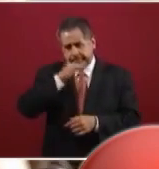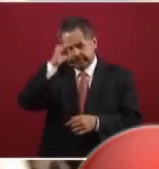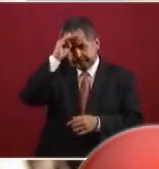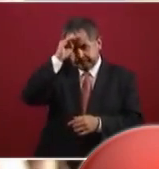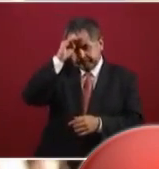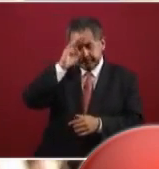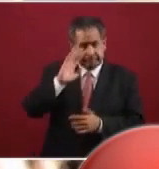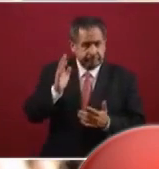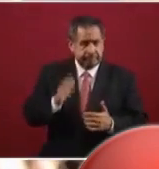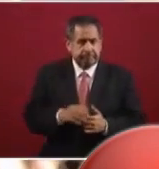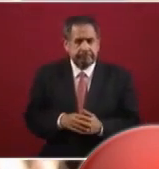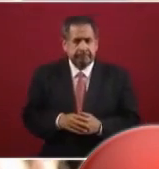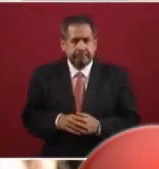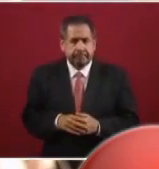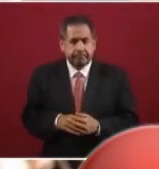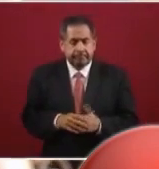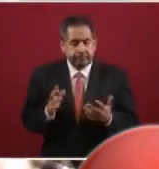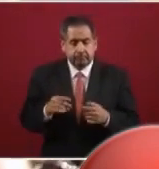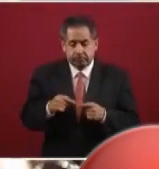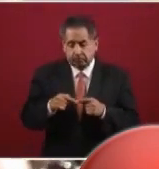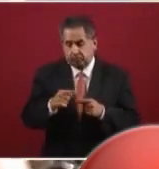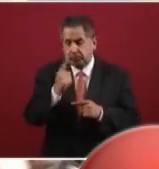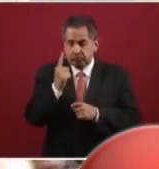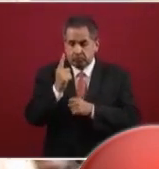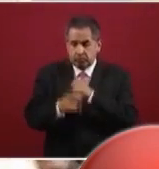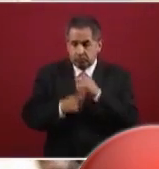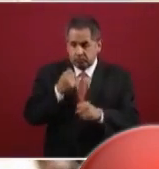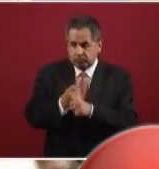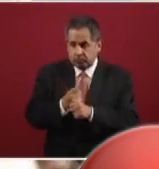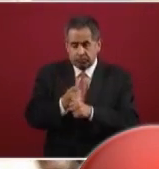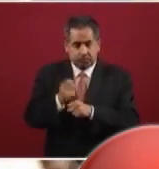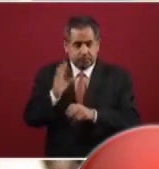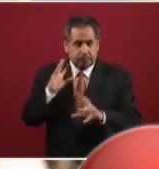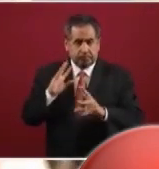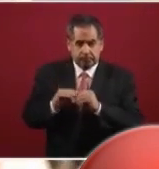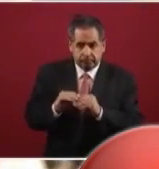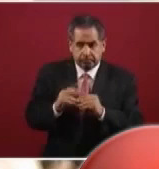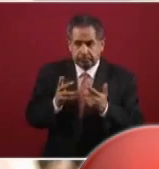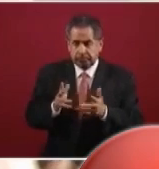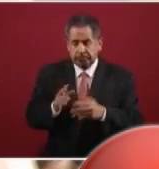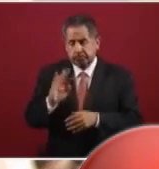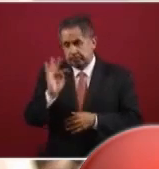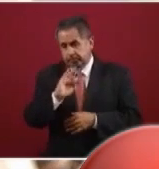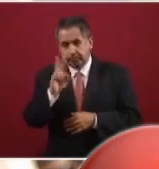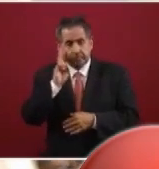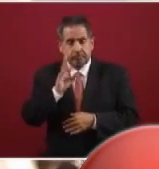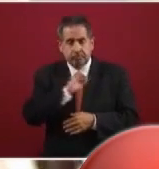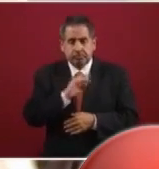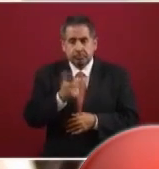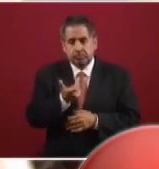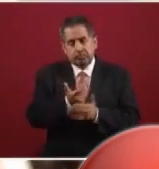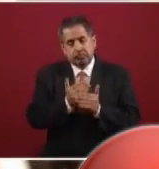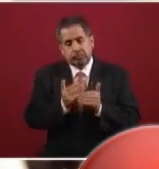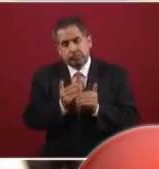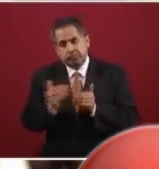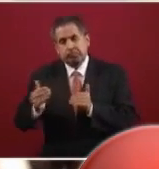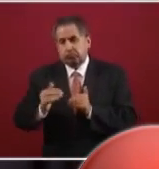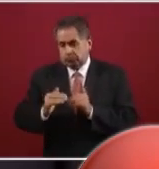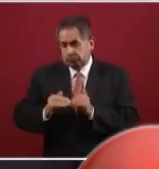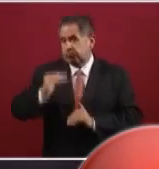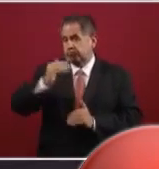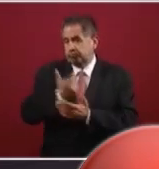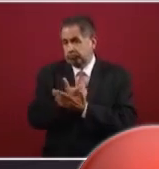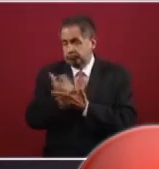considera ya en un año de su administración que fuera posible un aumento considerable